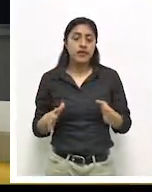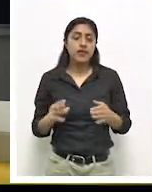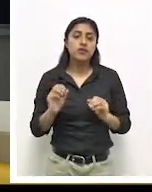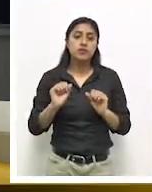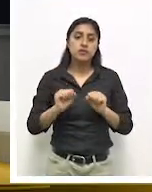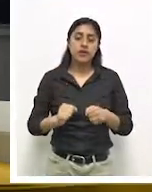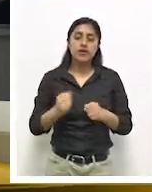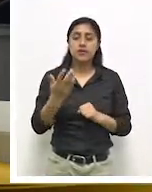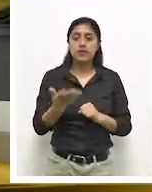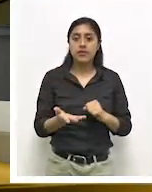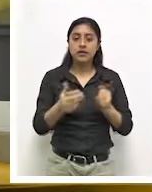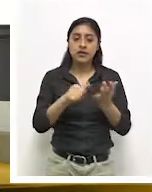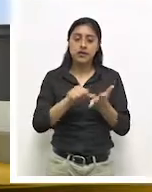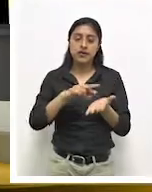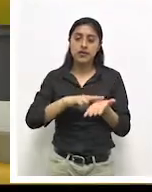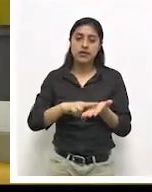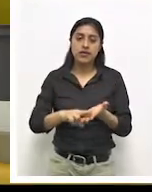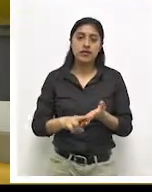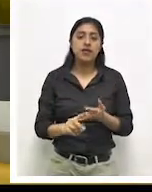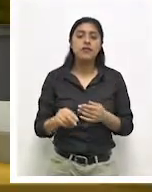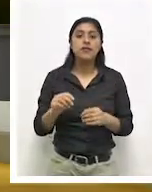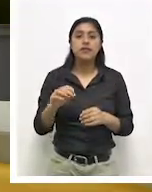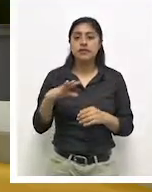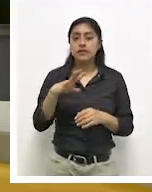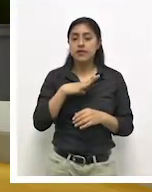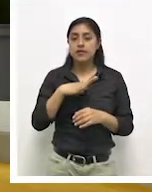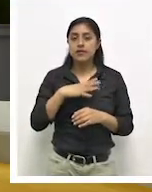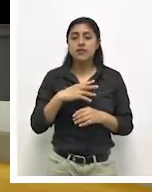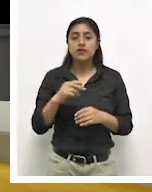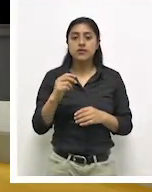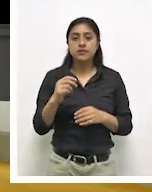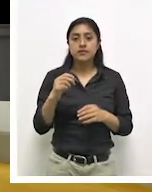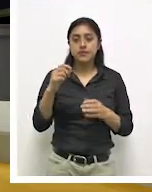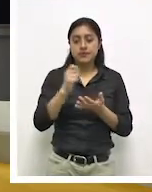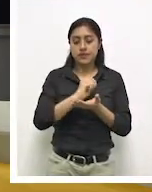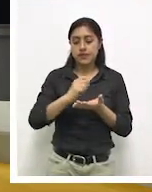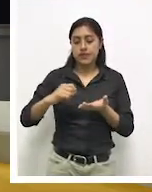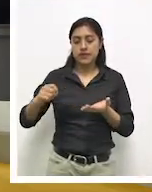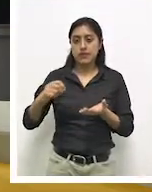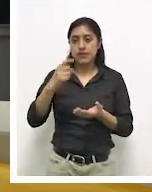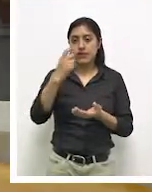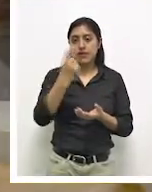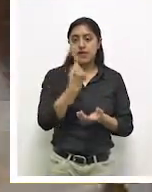qué consiste? ¿Quién puede solicitarlo y para qué sirve? Aquí le ampliamos la información.